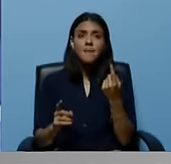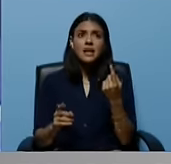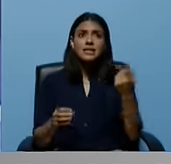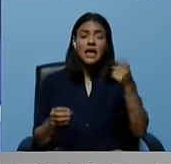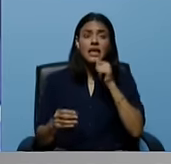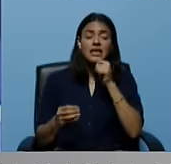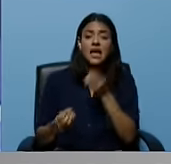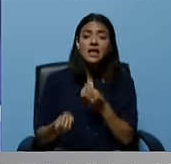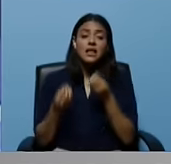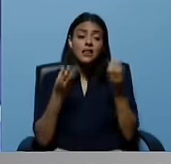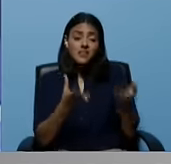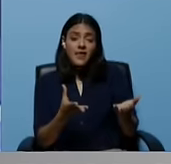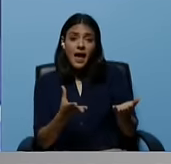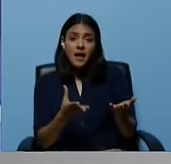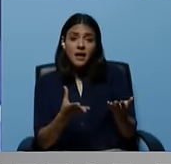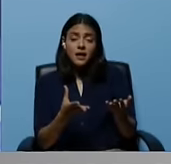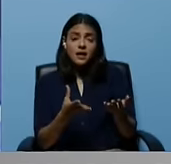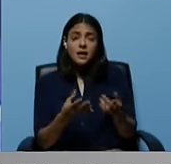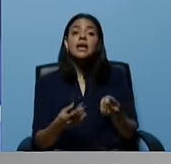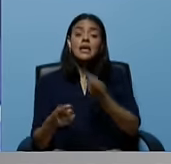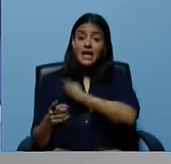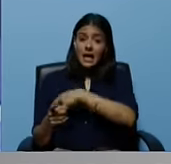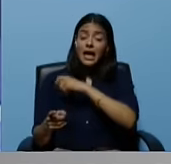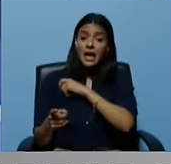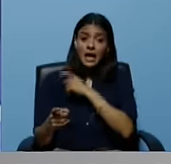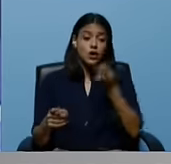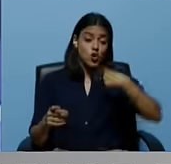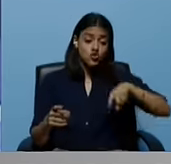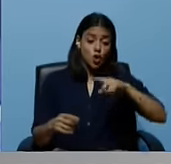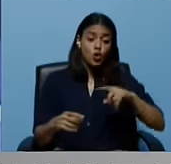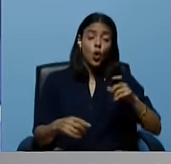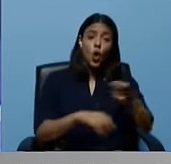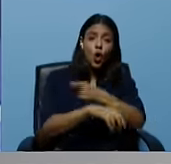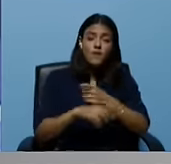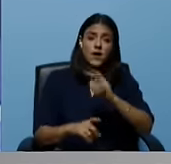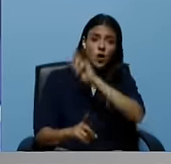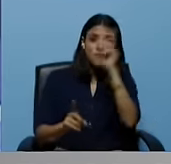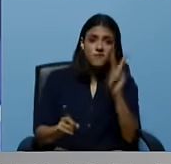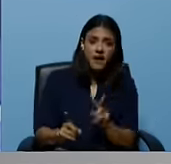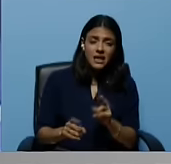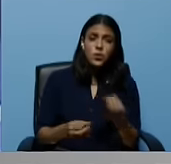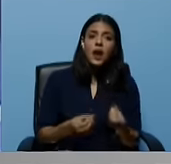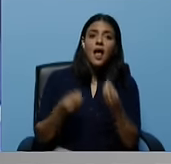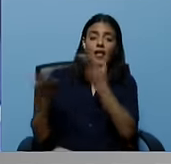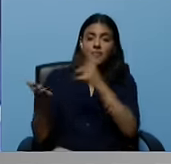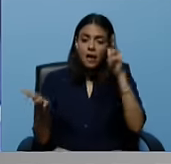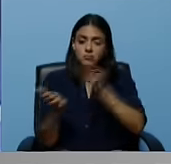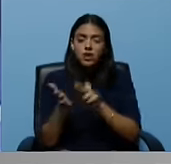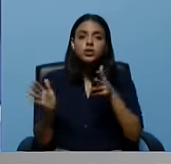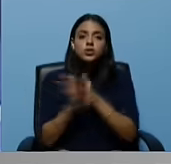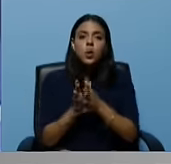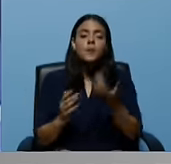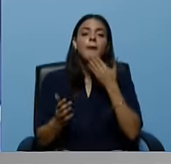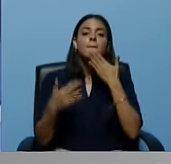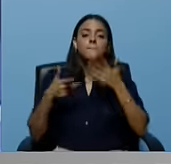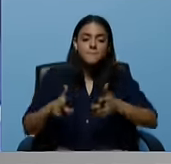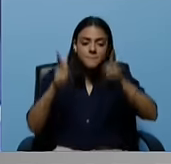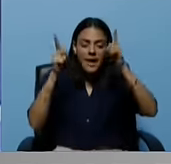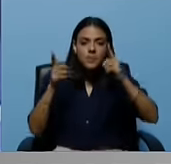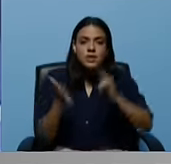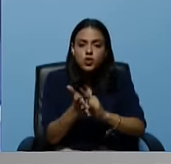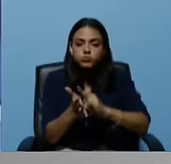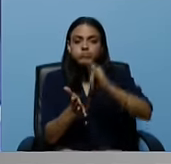otorga, como en efecto lo hizo el gobierno de la República Bolivariana de Venezuela, para los salvoconductos y el beneplácito para